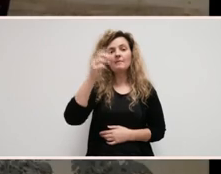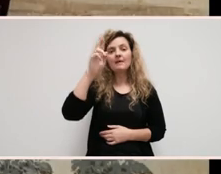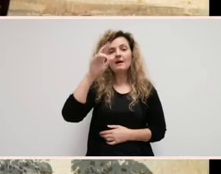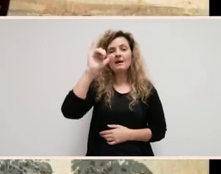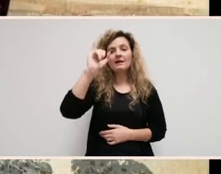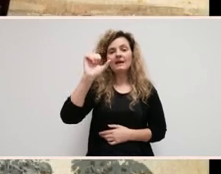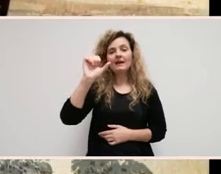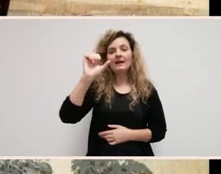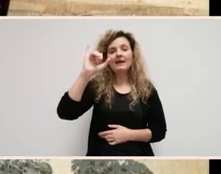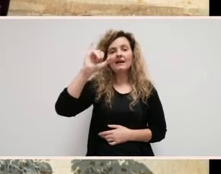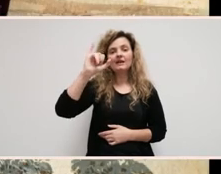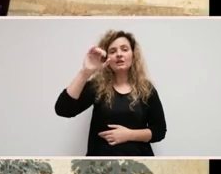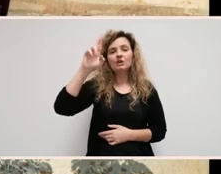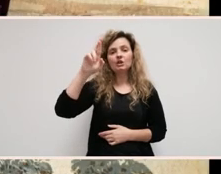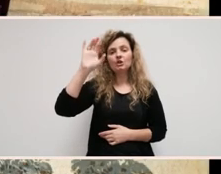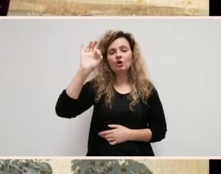Vento Mareiro,